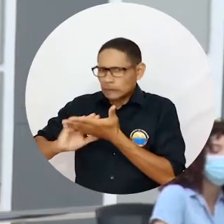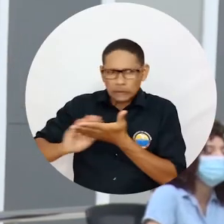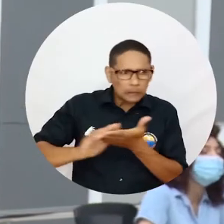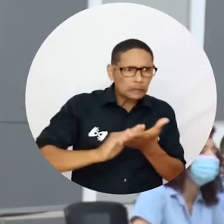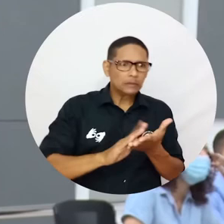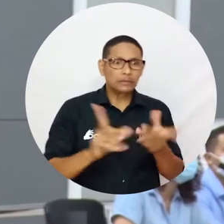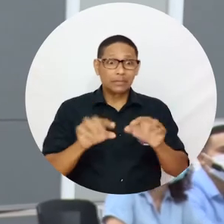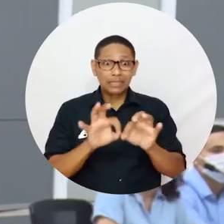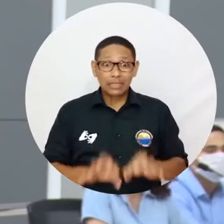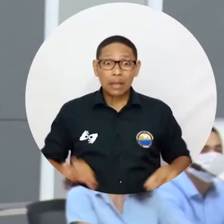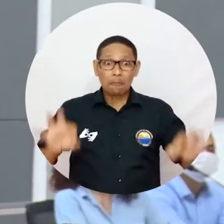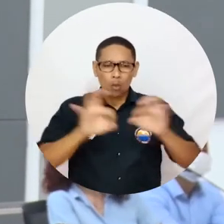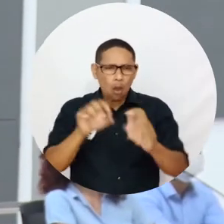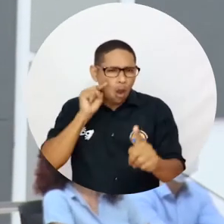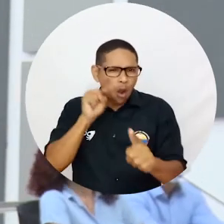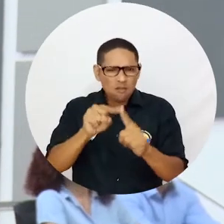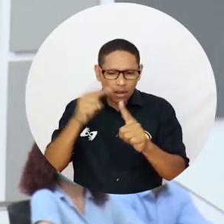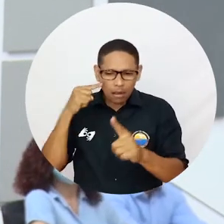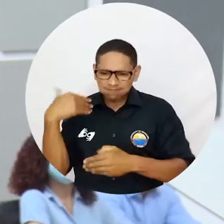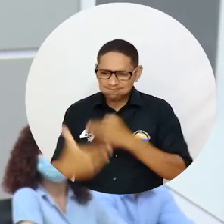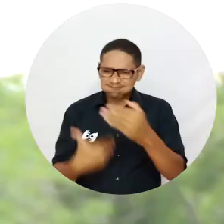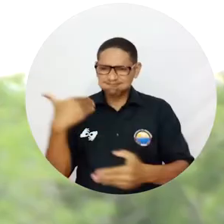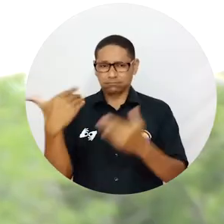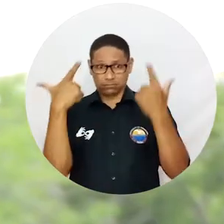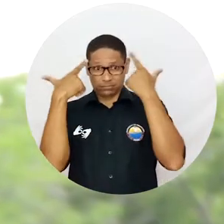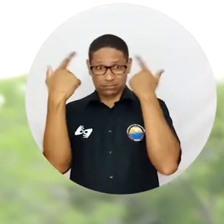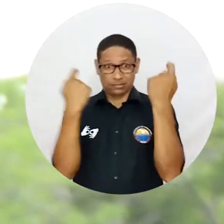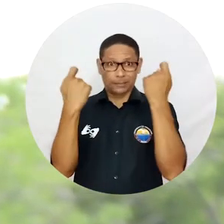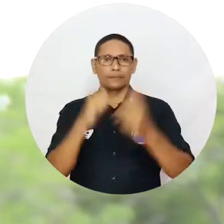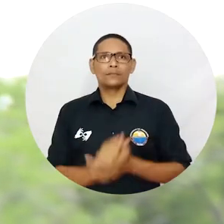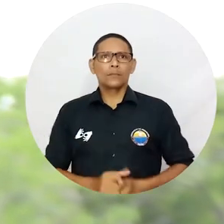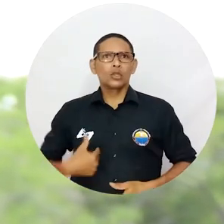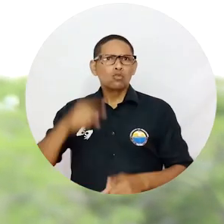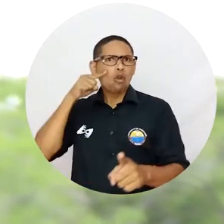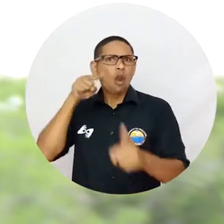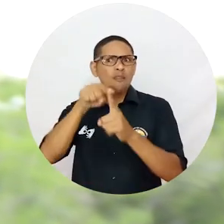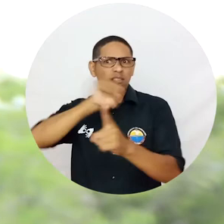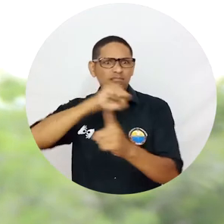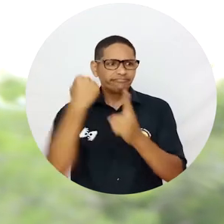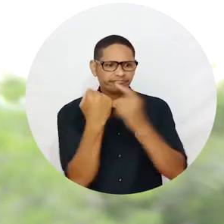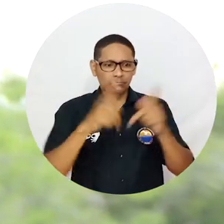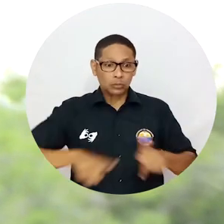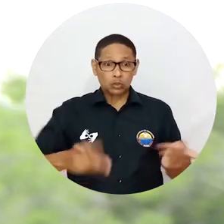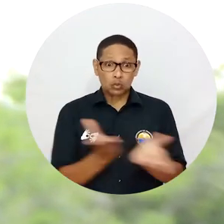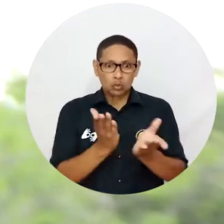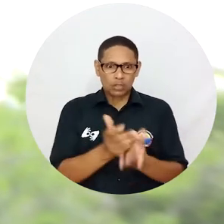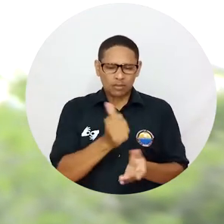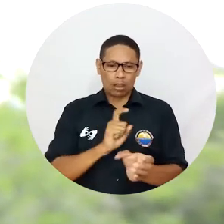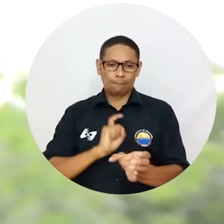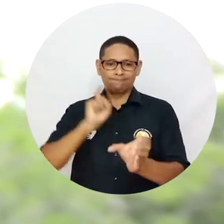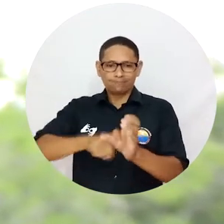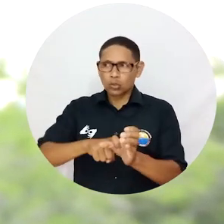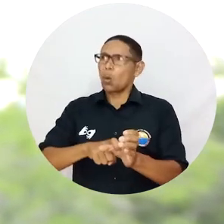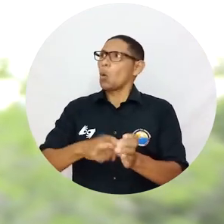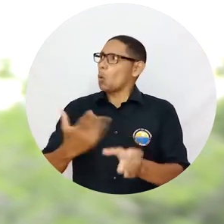también la implementación de los objetivos de desarrollo sostenible. Su objetivo social es que cada uno de sus estudiantes encuentre en ella un